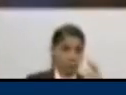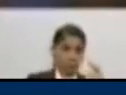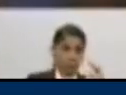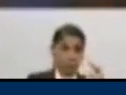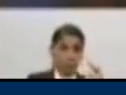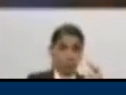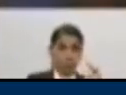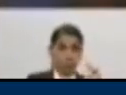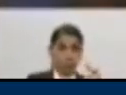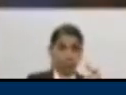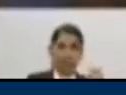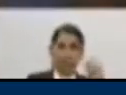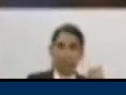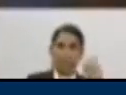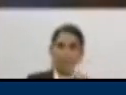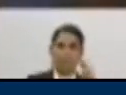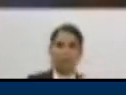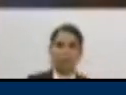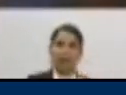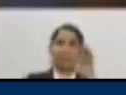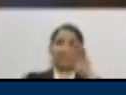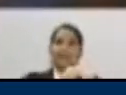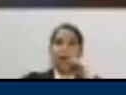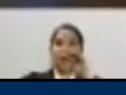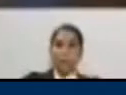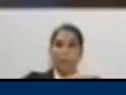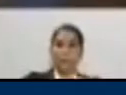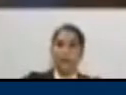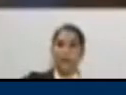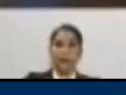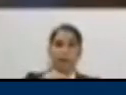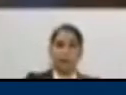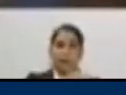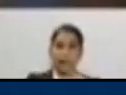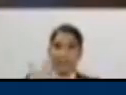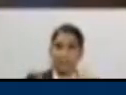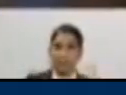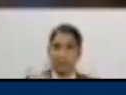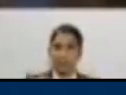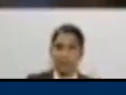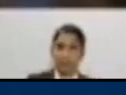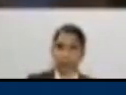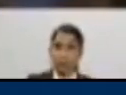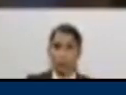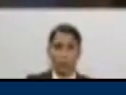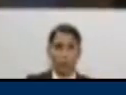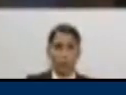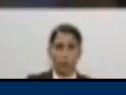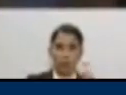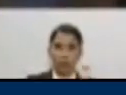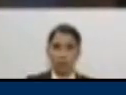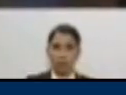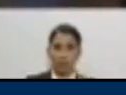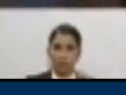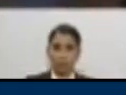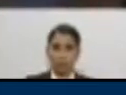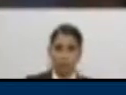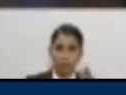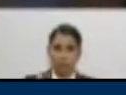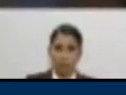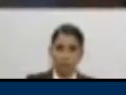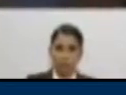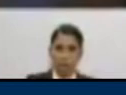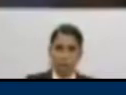aquí la oposición que aplaude esta constitución, permitió que se rompiera la bicameralidad y aceptaran esta